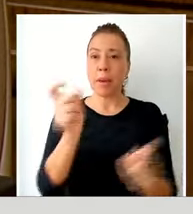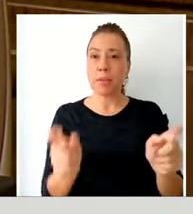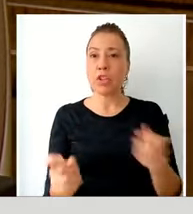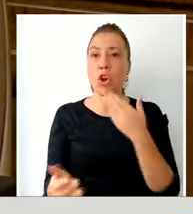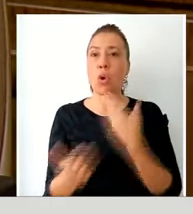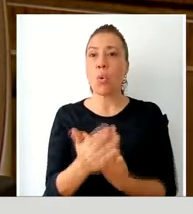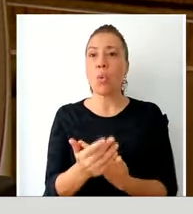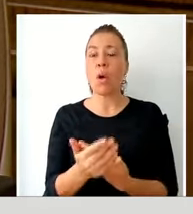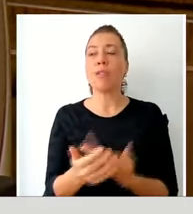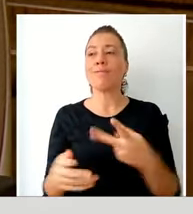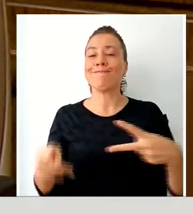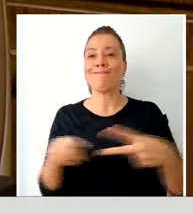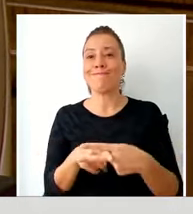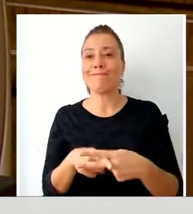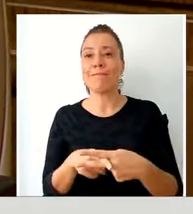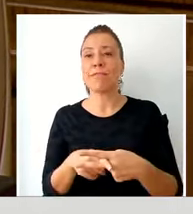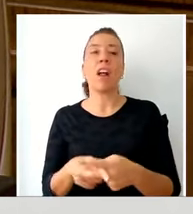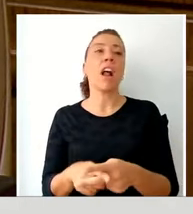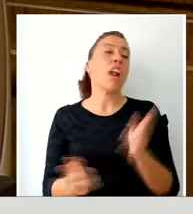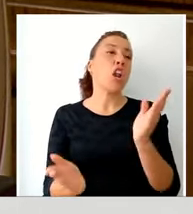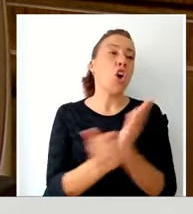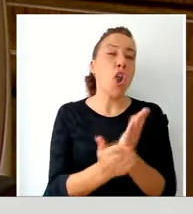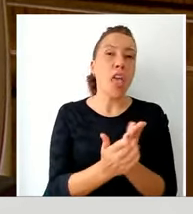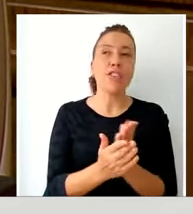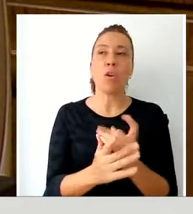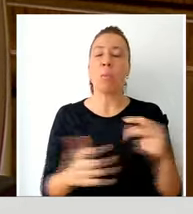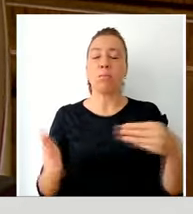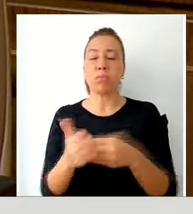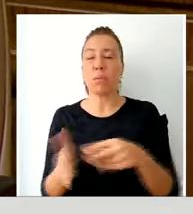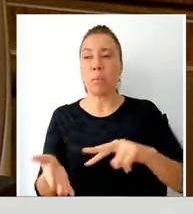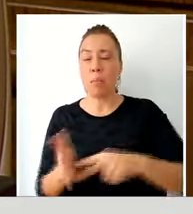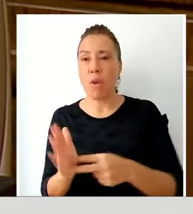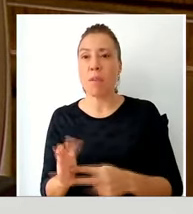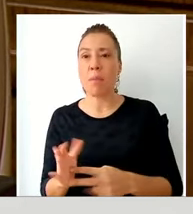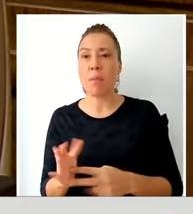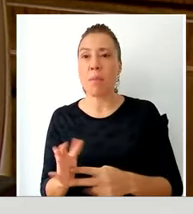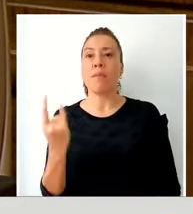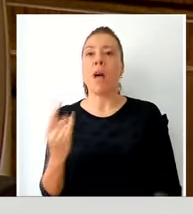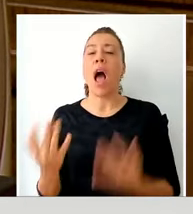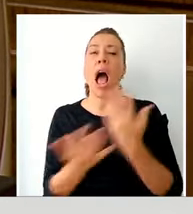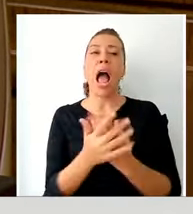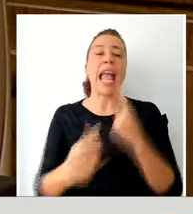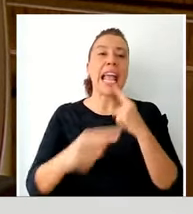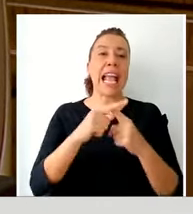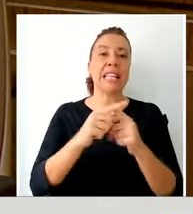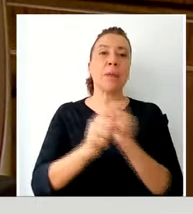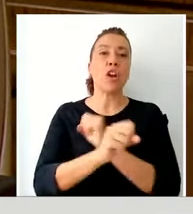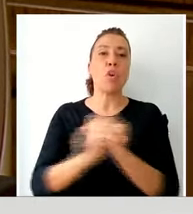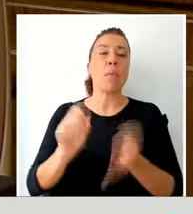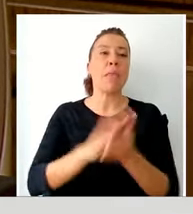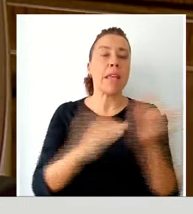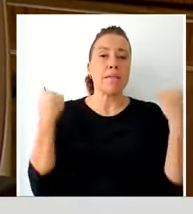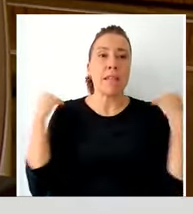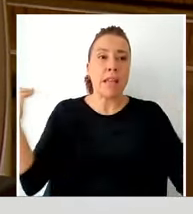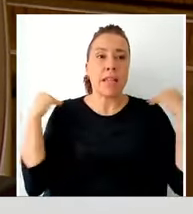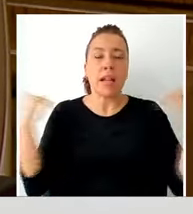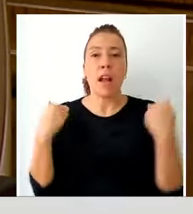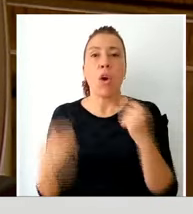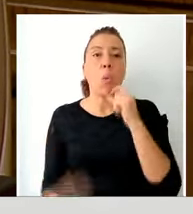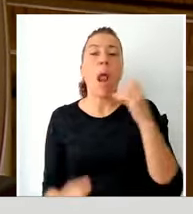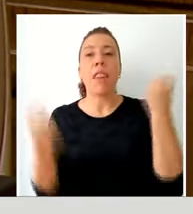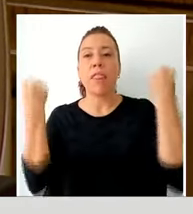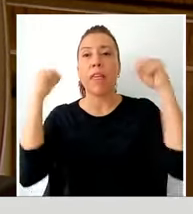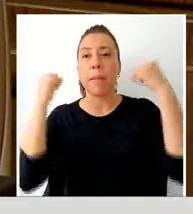trabas en algún colegio en alguna universidad Porque tienen examen no pueden salir a entrenar y qué deportista